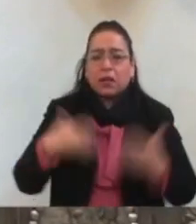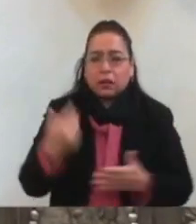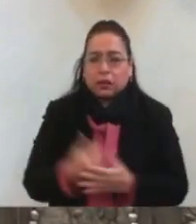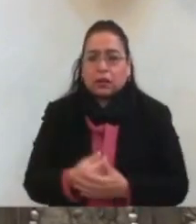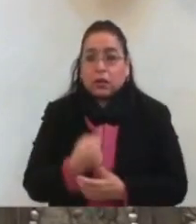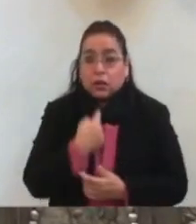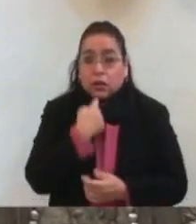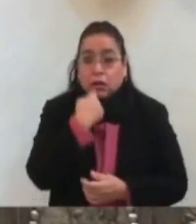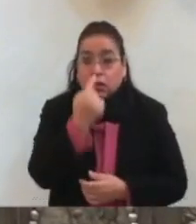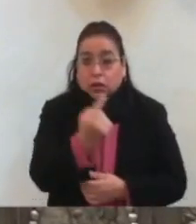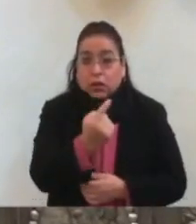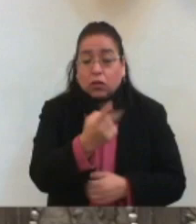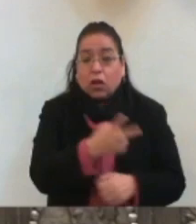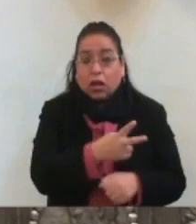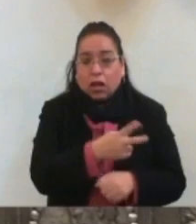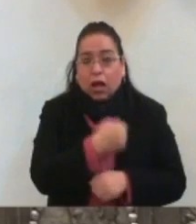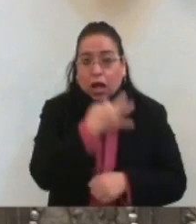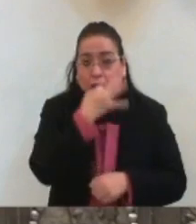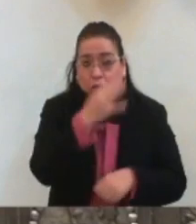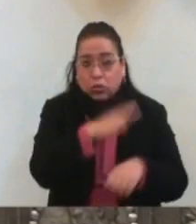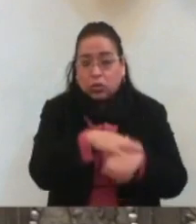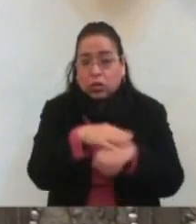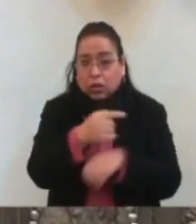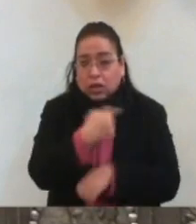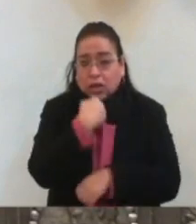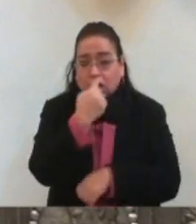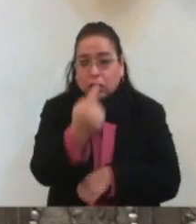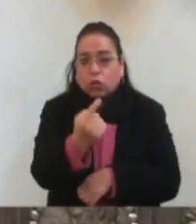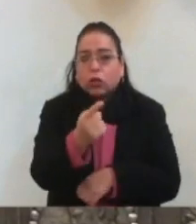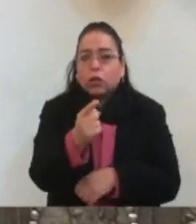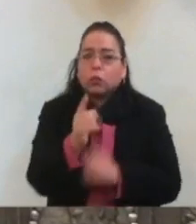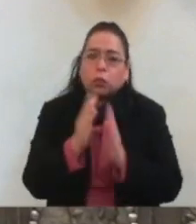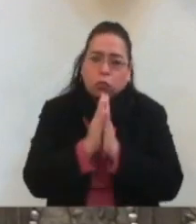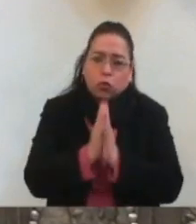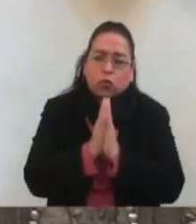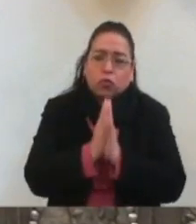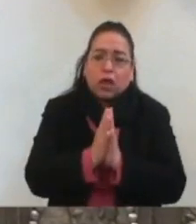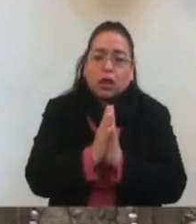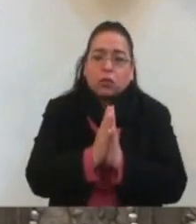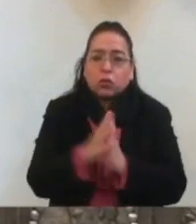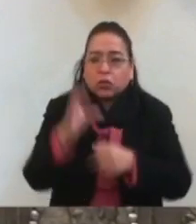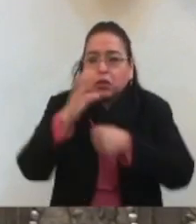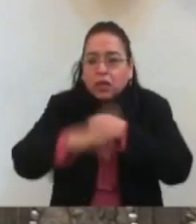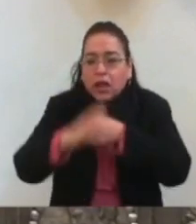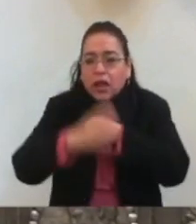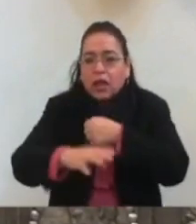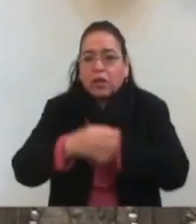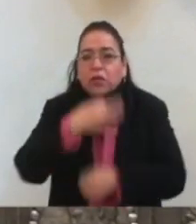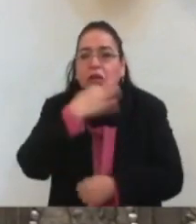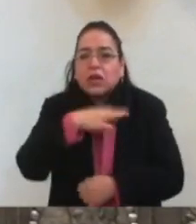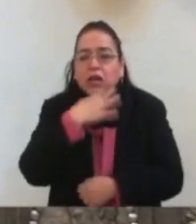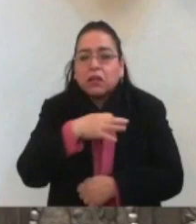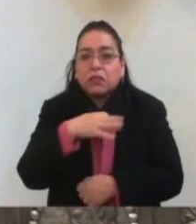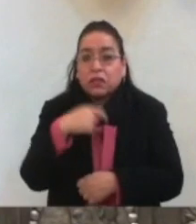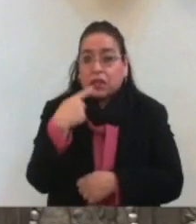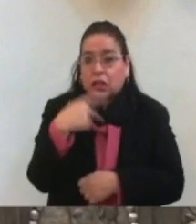vivir estas fiestas en su hogar en las calles